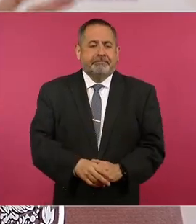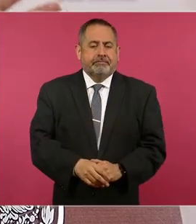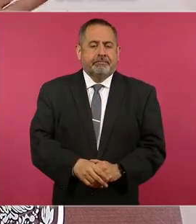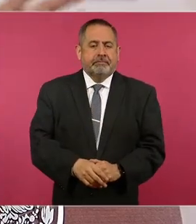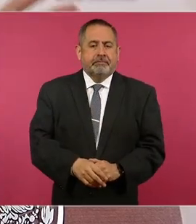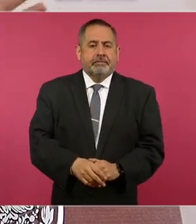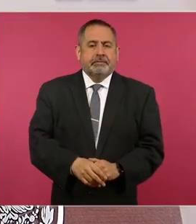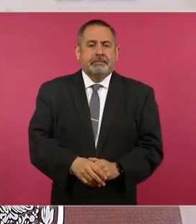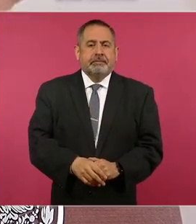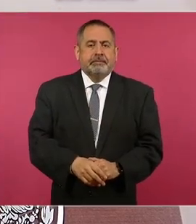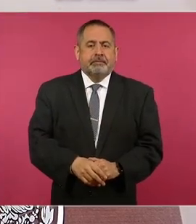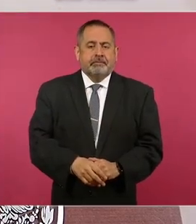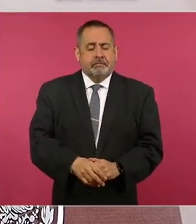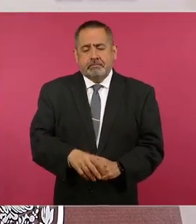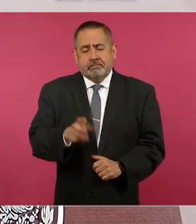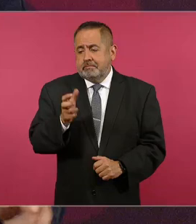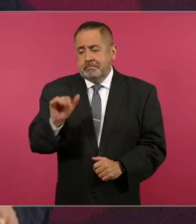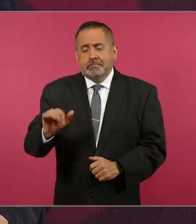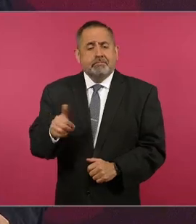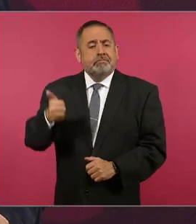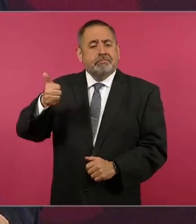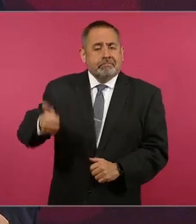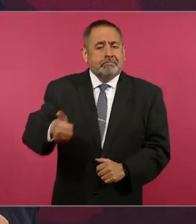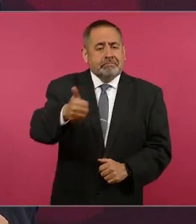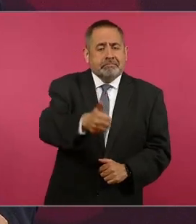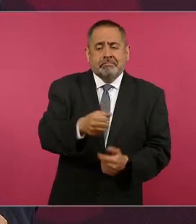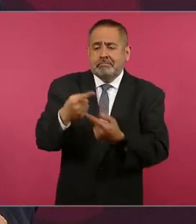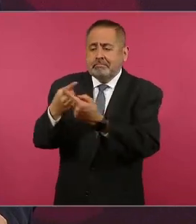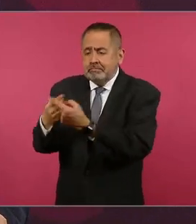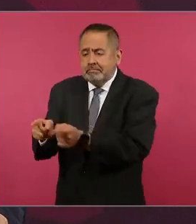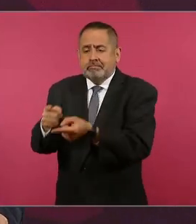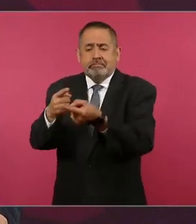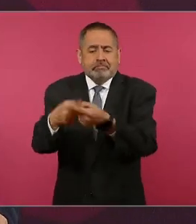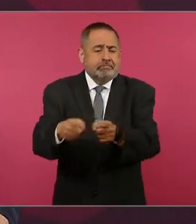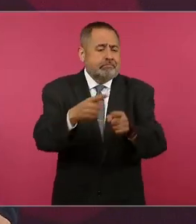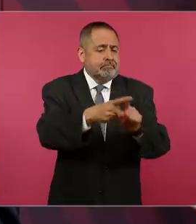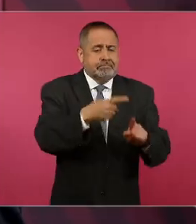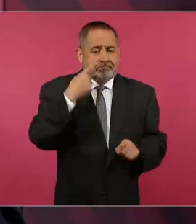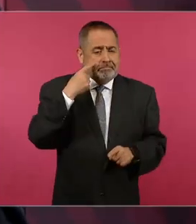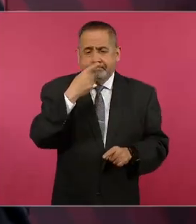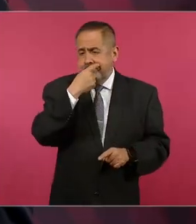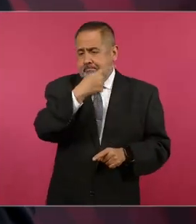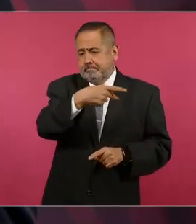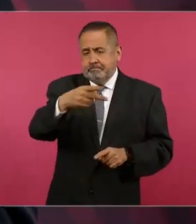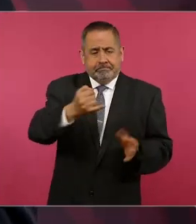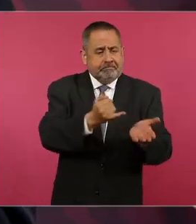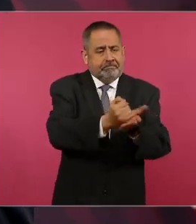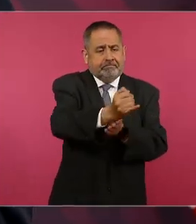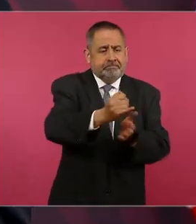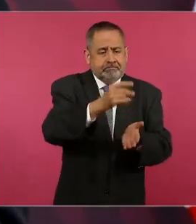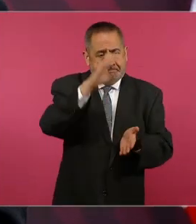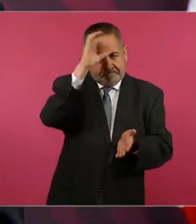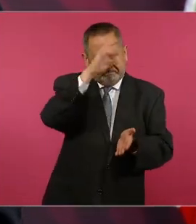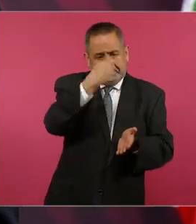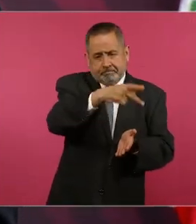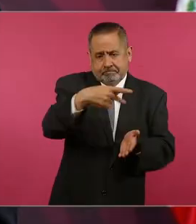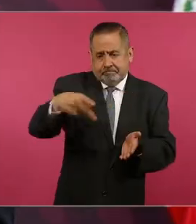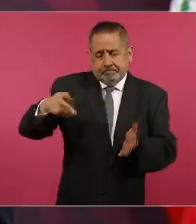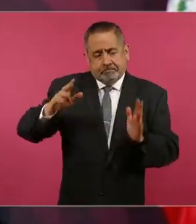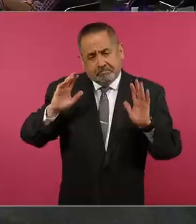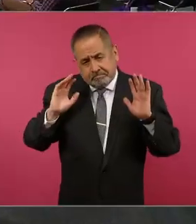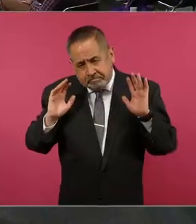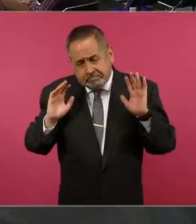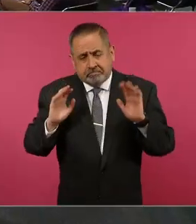son ellos cada quien tiene su criterio lo que está mal